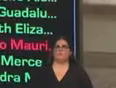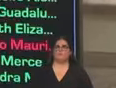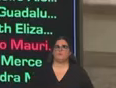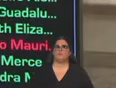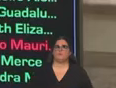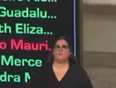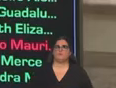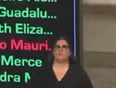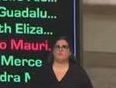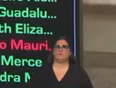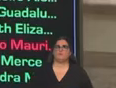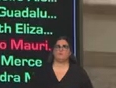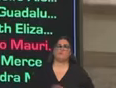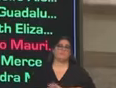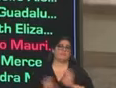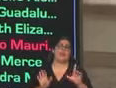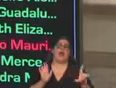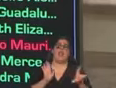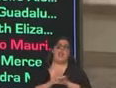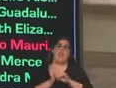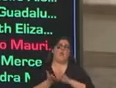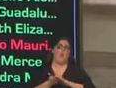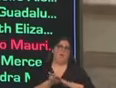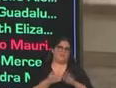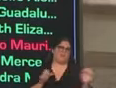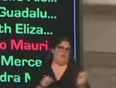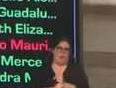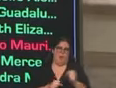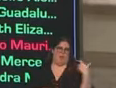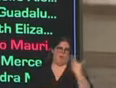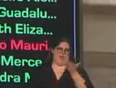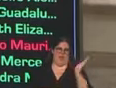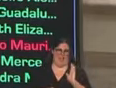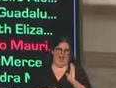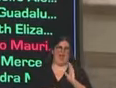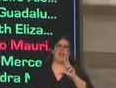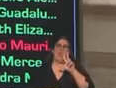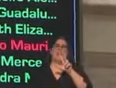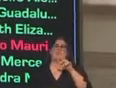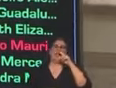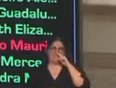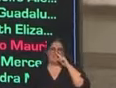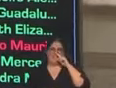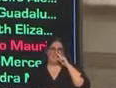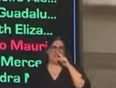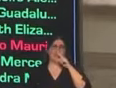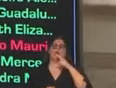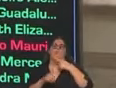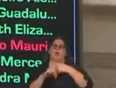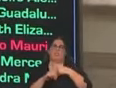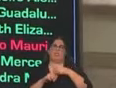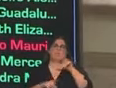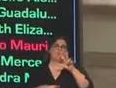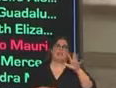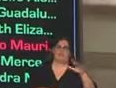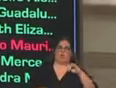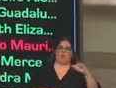resultado acaba de ser aprobada entonces en general la ley por 37 a 35